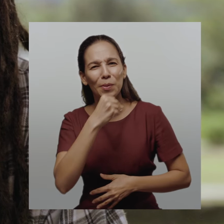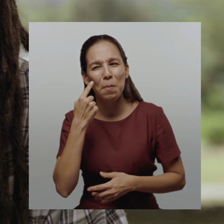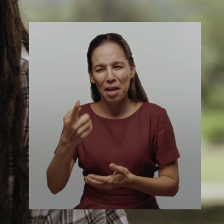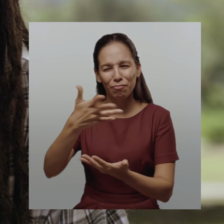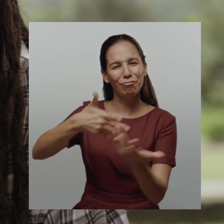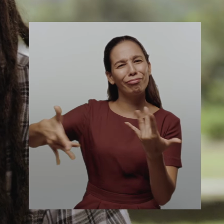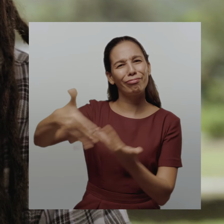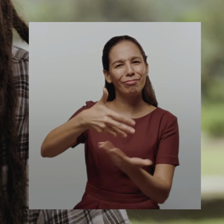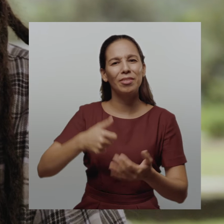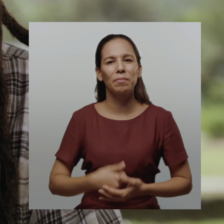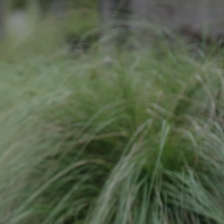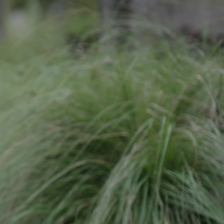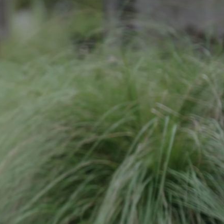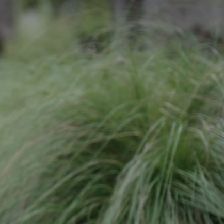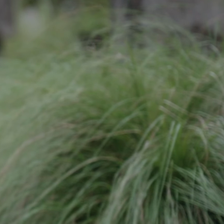bonito también ver ese compartir.